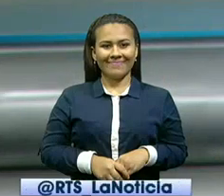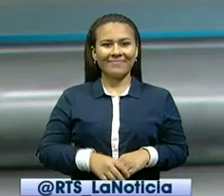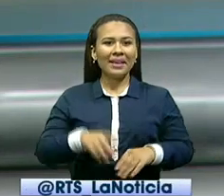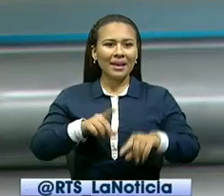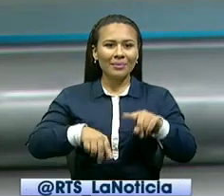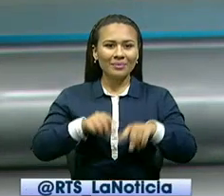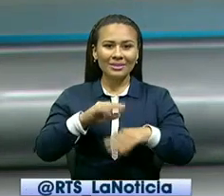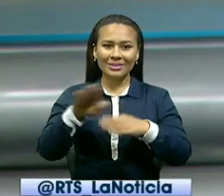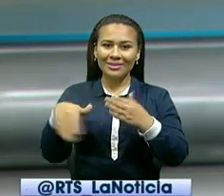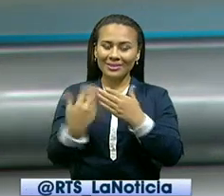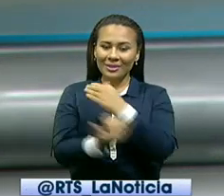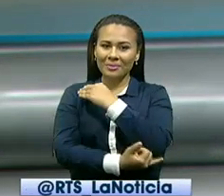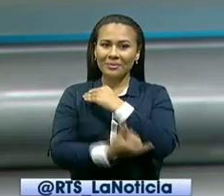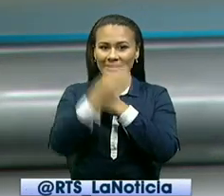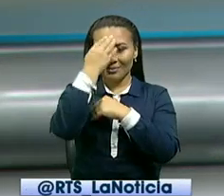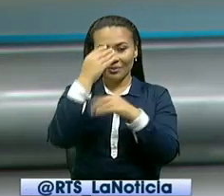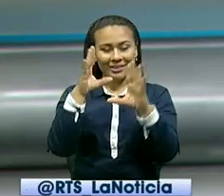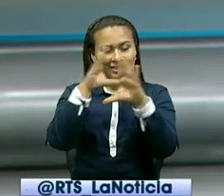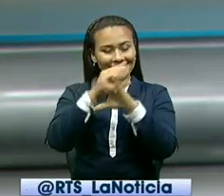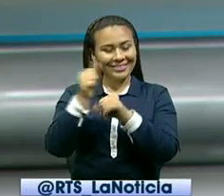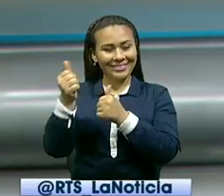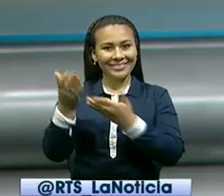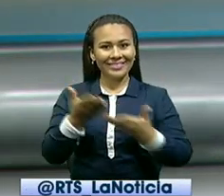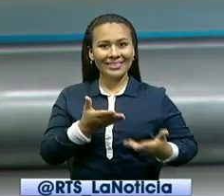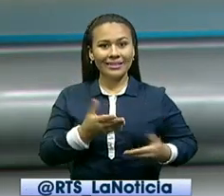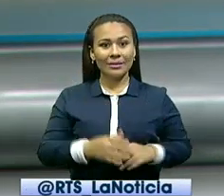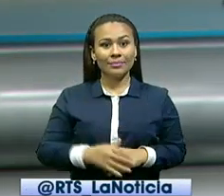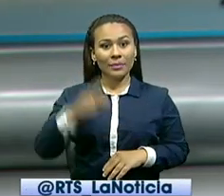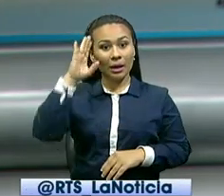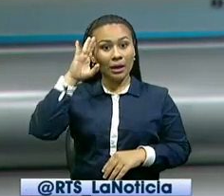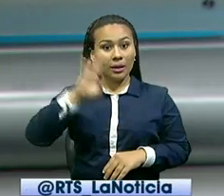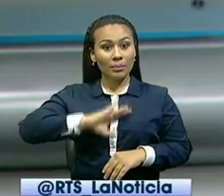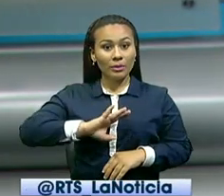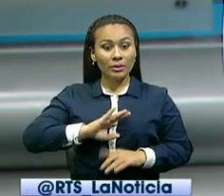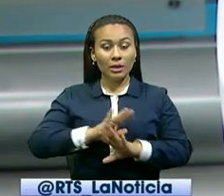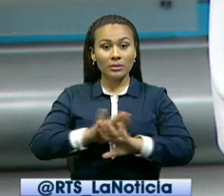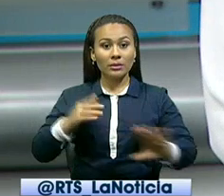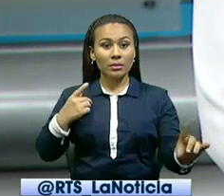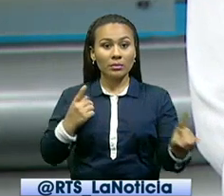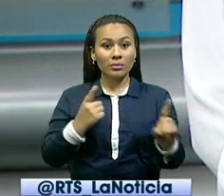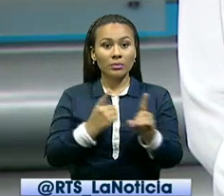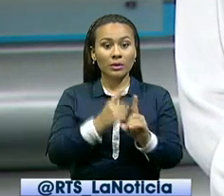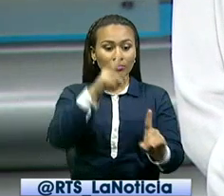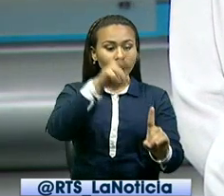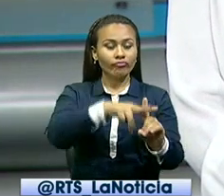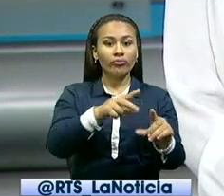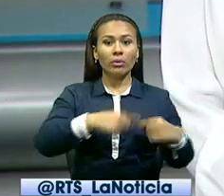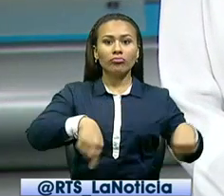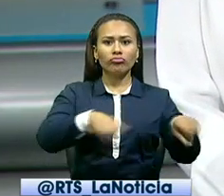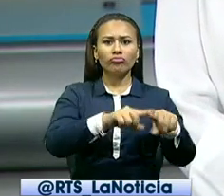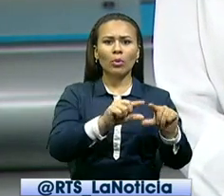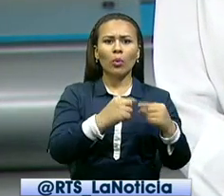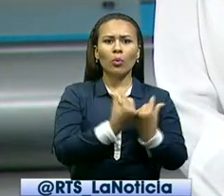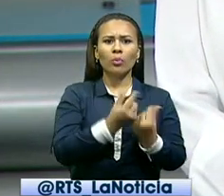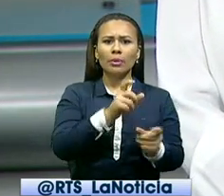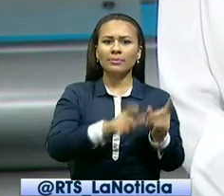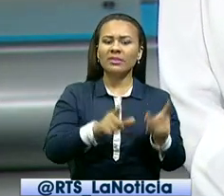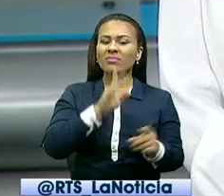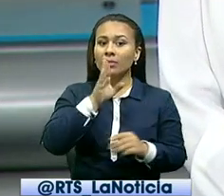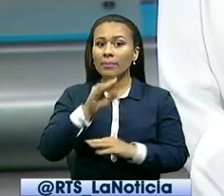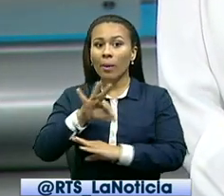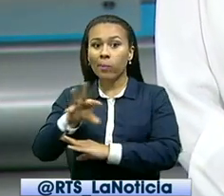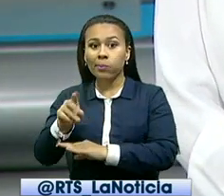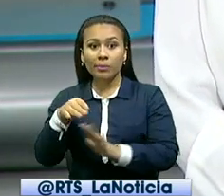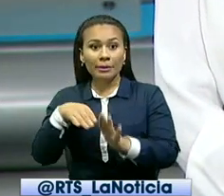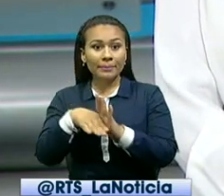Amigos de todo el país, buenas noches y bienvenidos. La policía desarticuló una banda delictiva que estaría involucrada en el robo a algunos bancos en